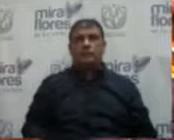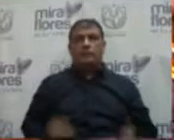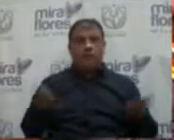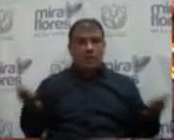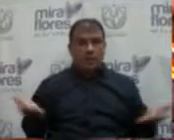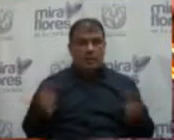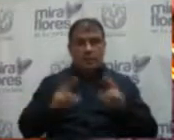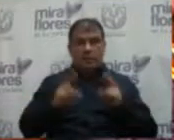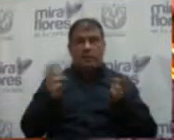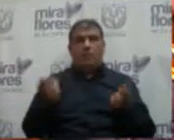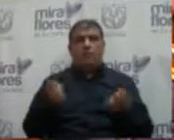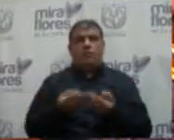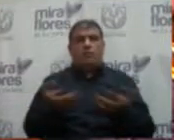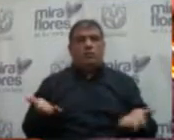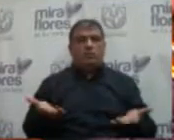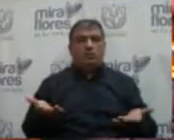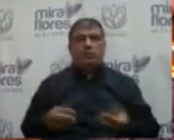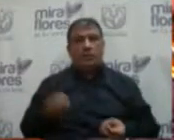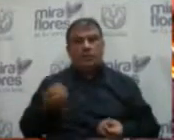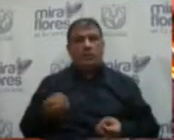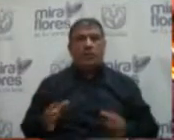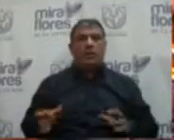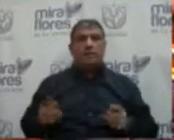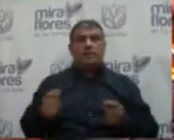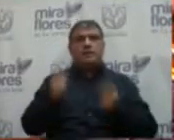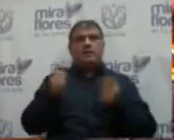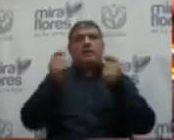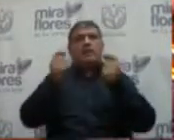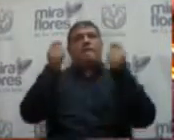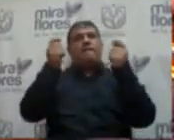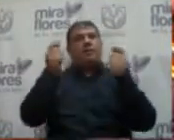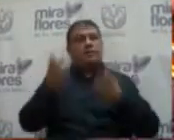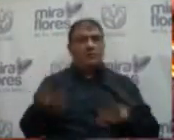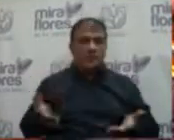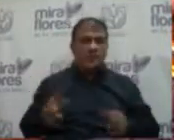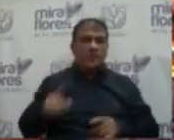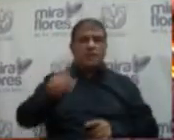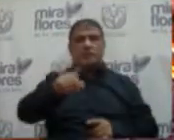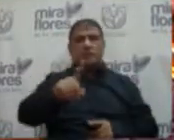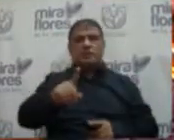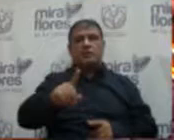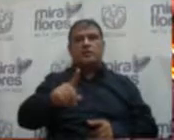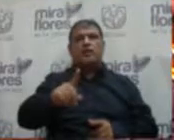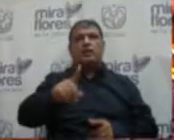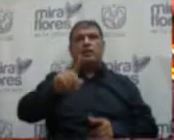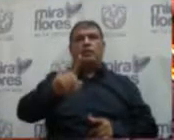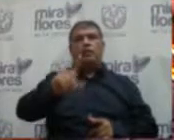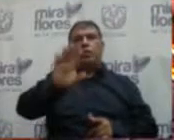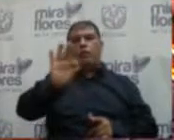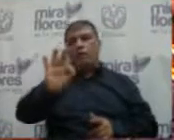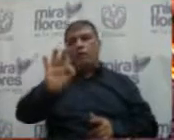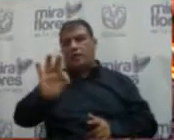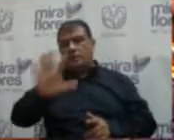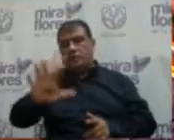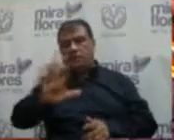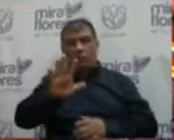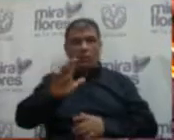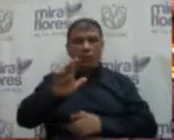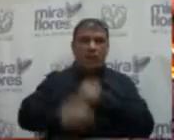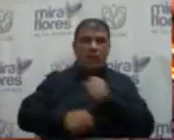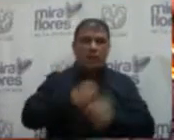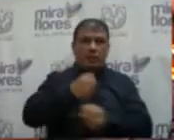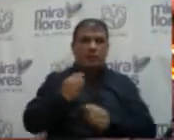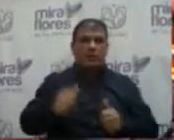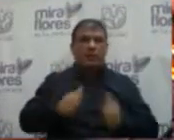Estamos reunidos esta noche para conmemorar y celebrar el 195 aniversario de